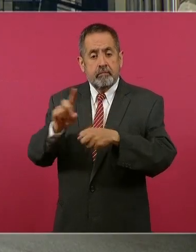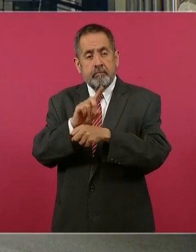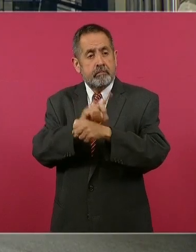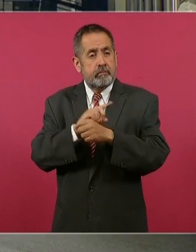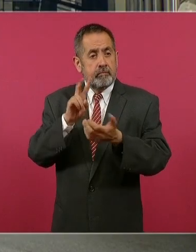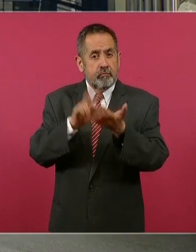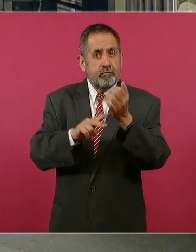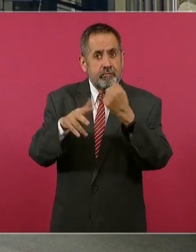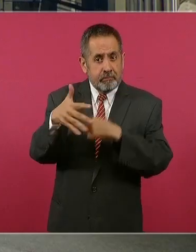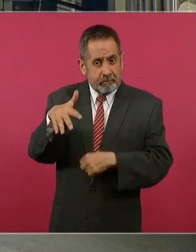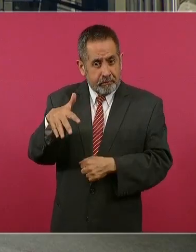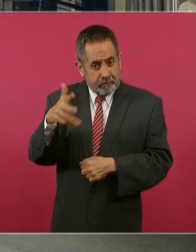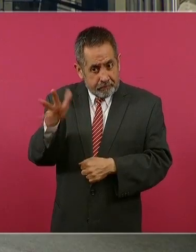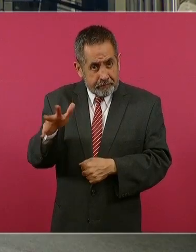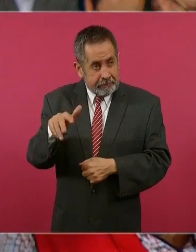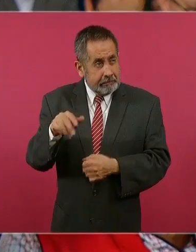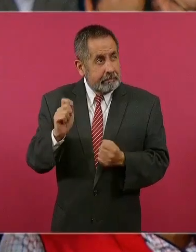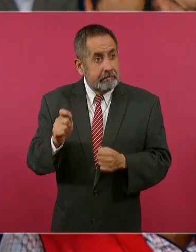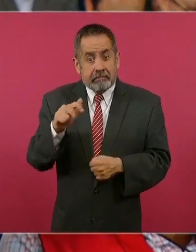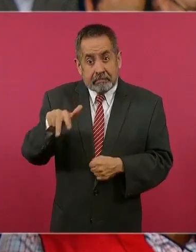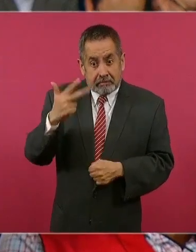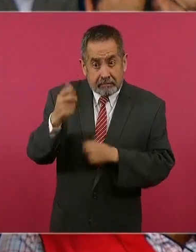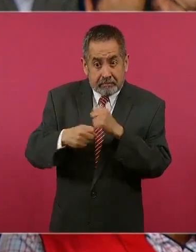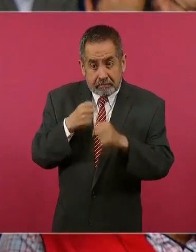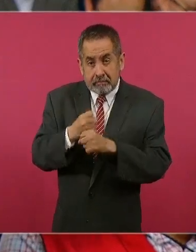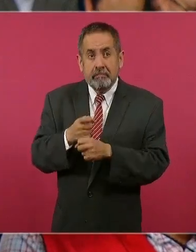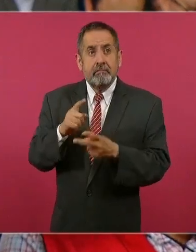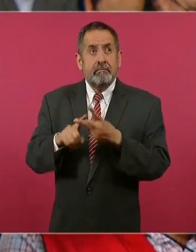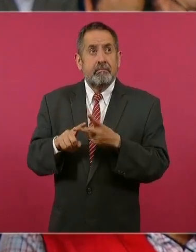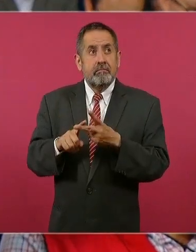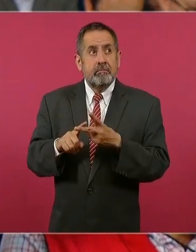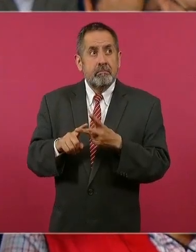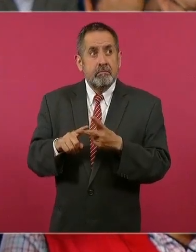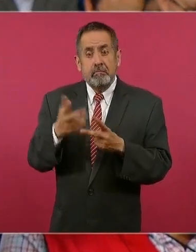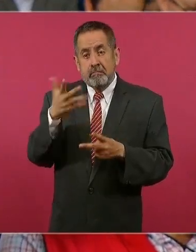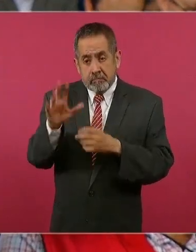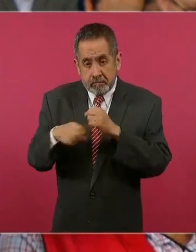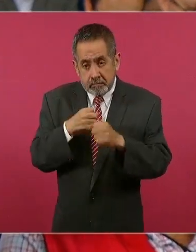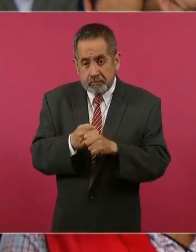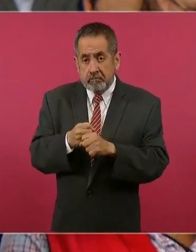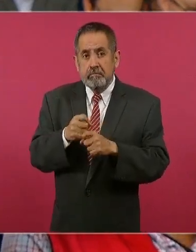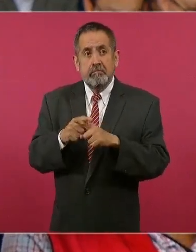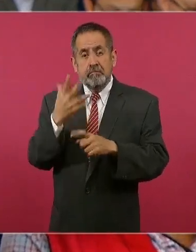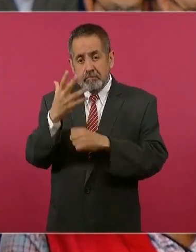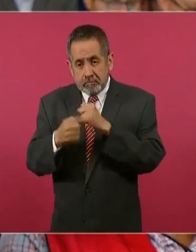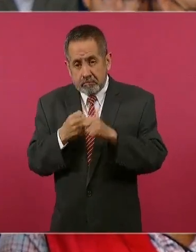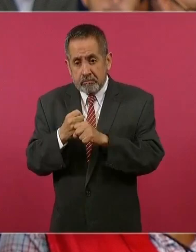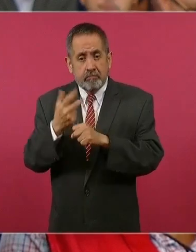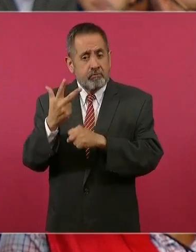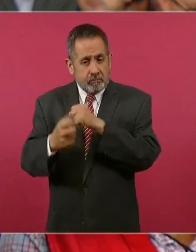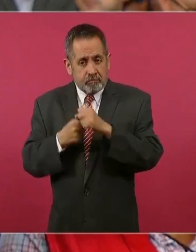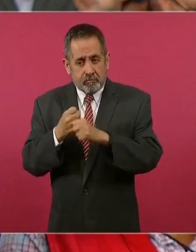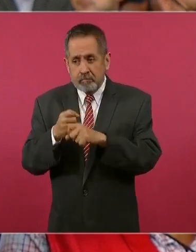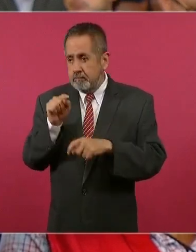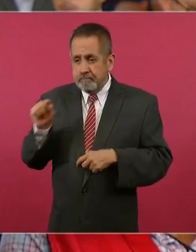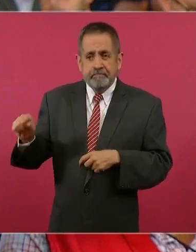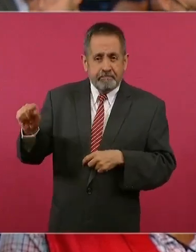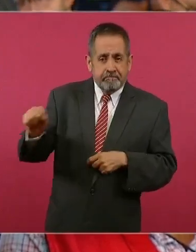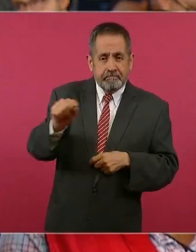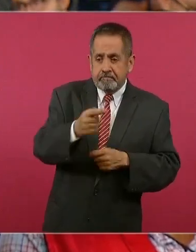13 años, hay casos de 2013, 10 años y hay de 5 años, de 8 años, de 3